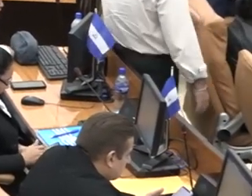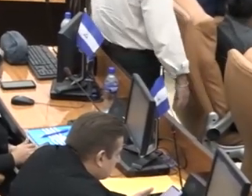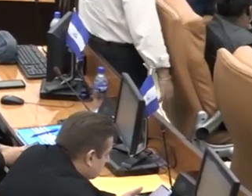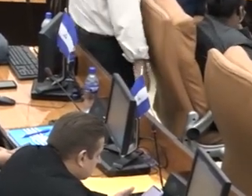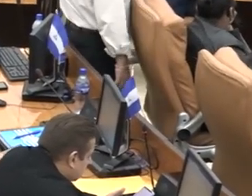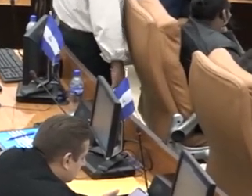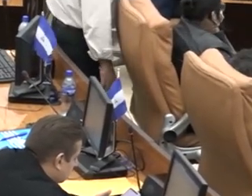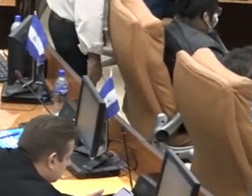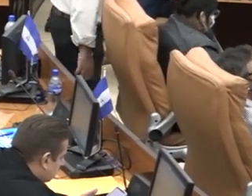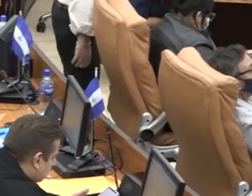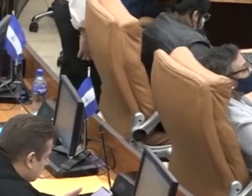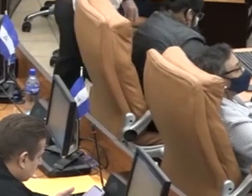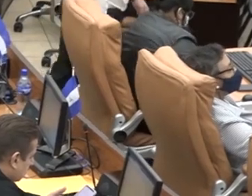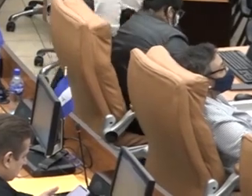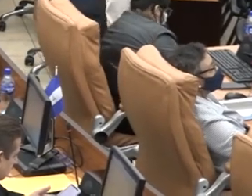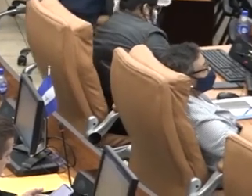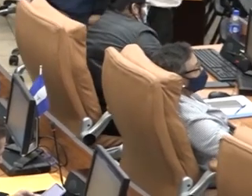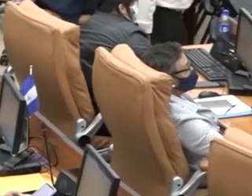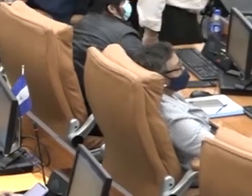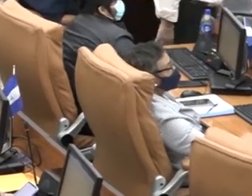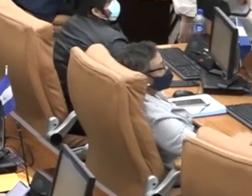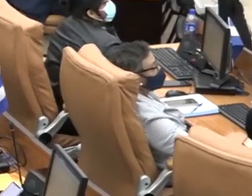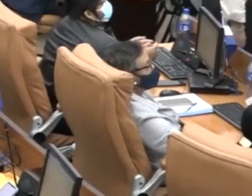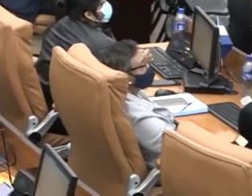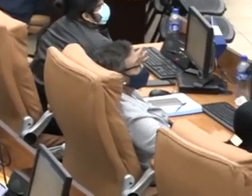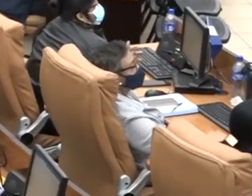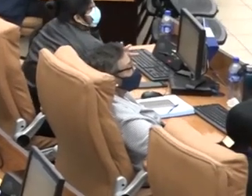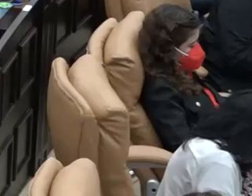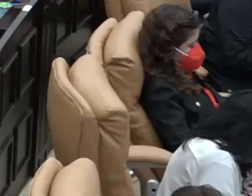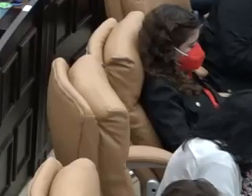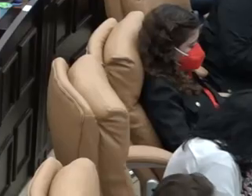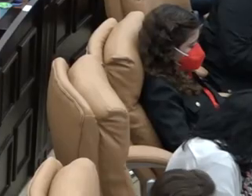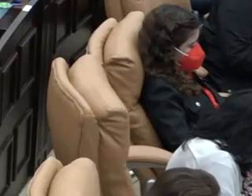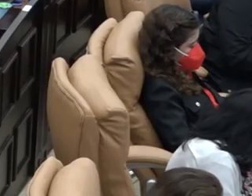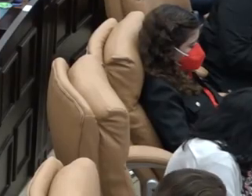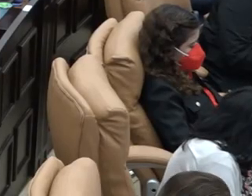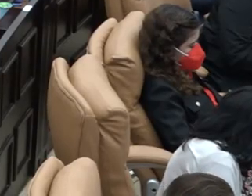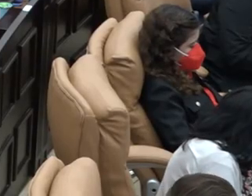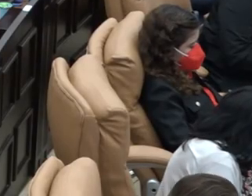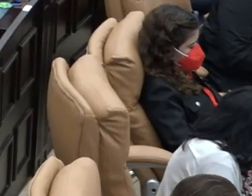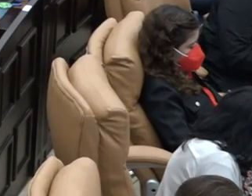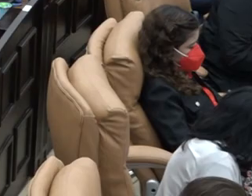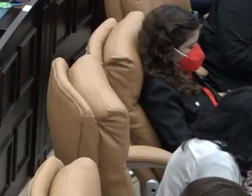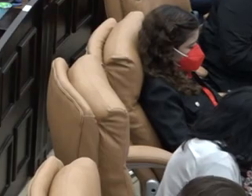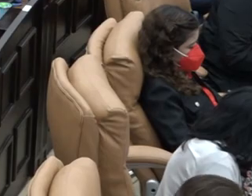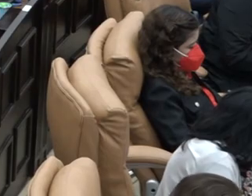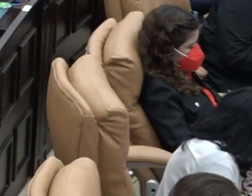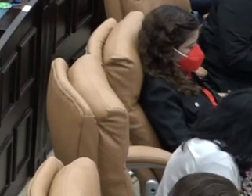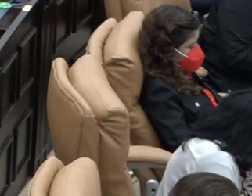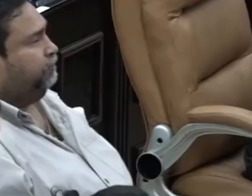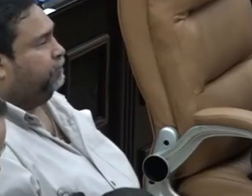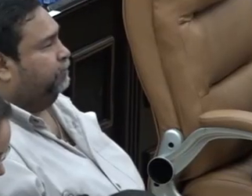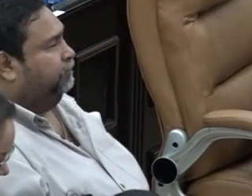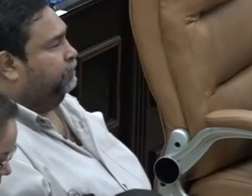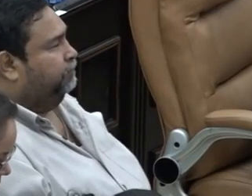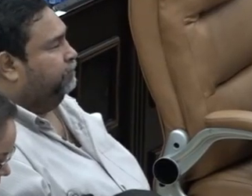Arlene Alonso se pronunció sobre el Día Internacional del Parlamentarismo y el 133 aniversario de haber sido creada